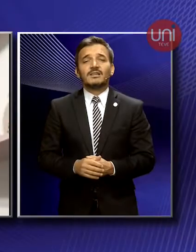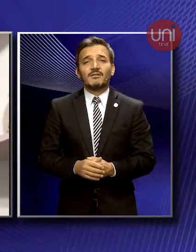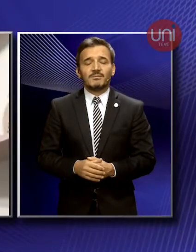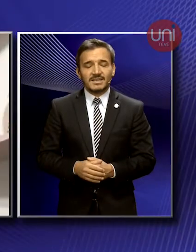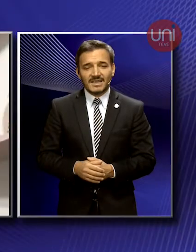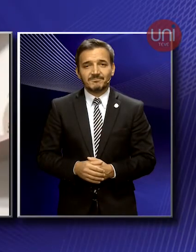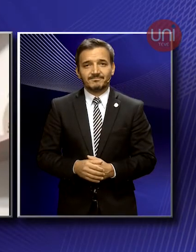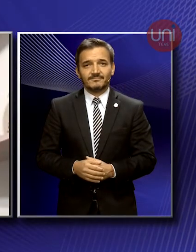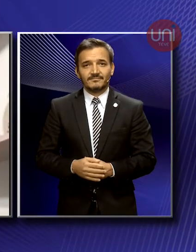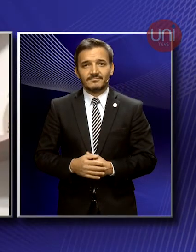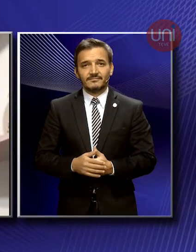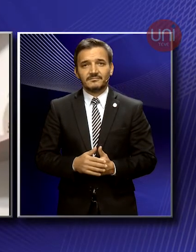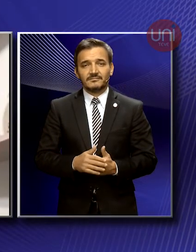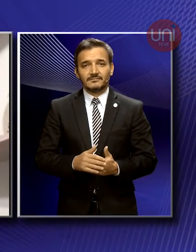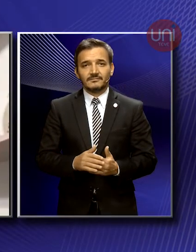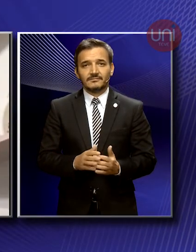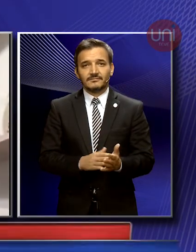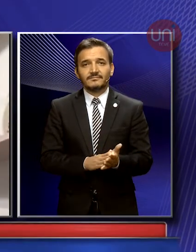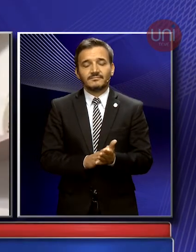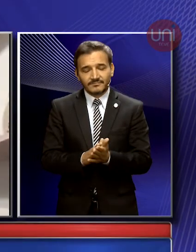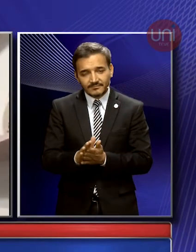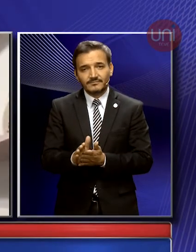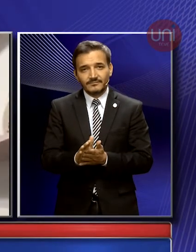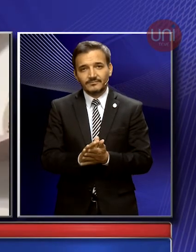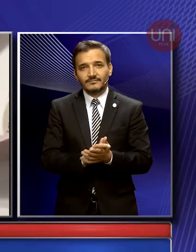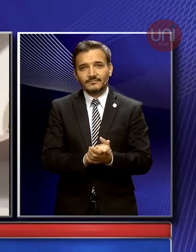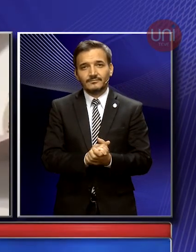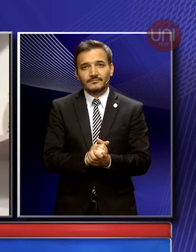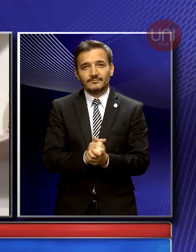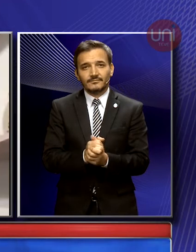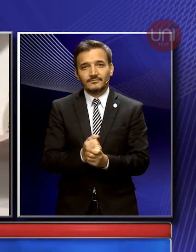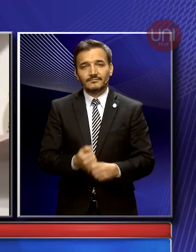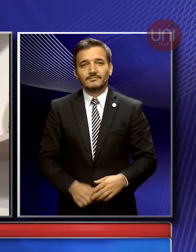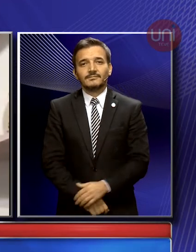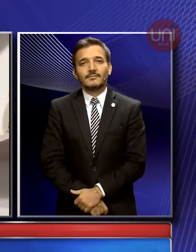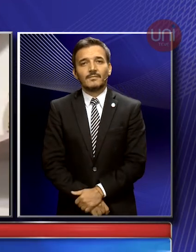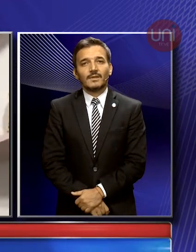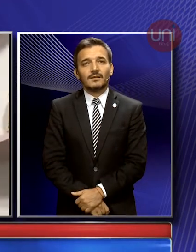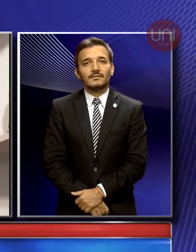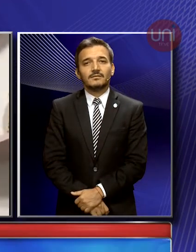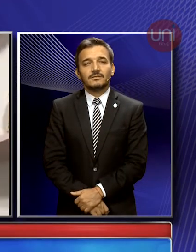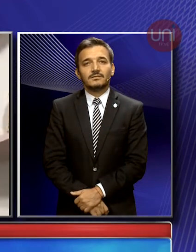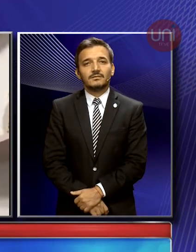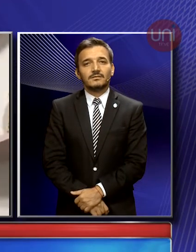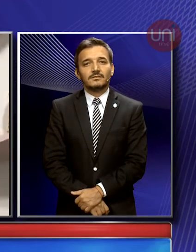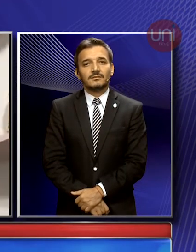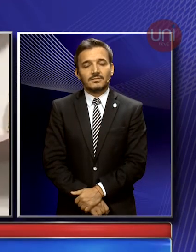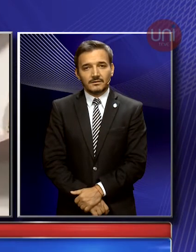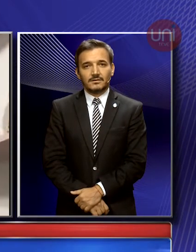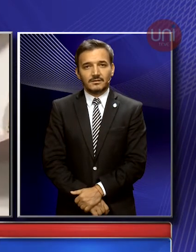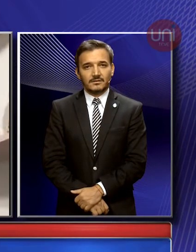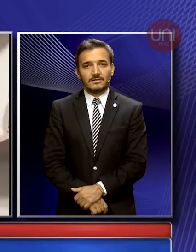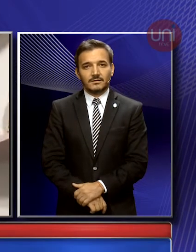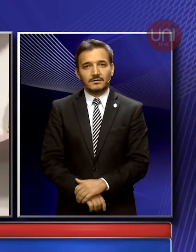Lucía, ¿cómo estás? Bienvenida. Hola Héctor, buenas noches a todos. Bueno, sí, vamos a hablar de vacunas